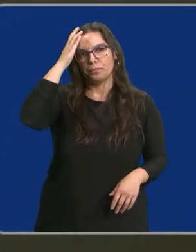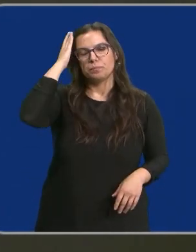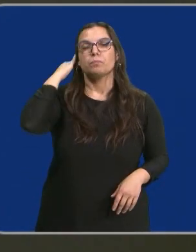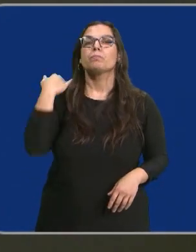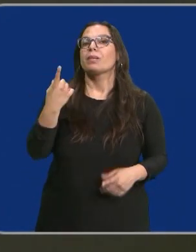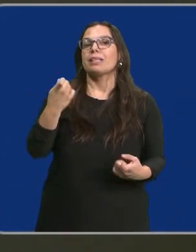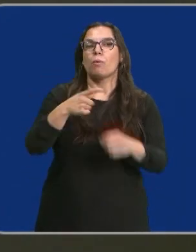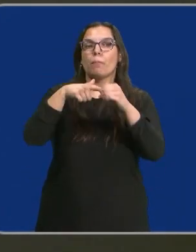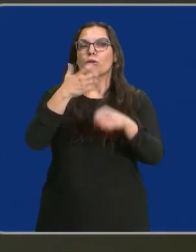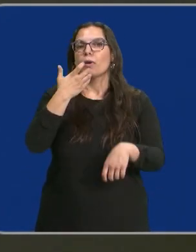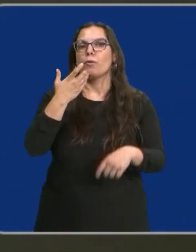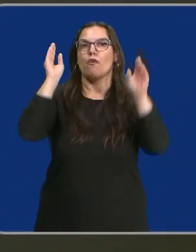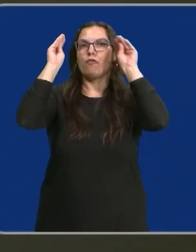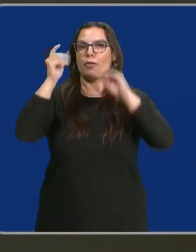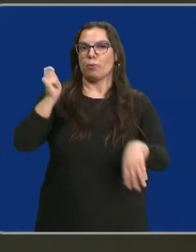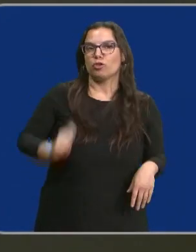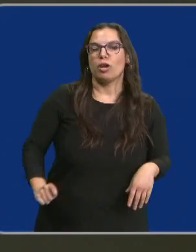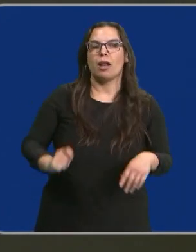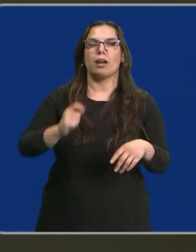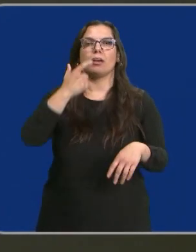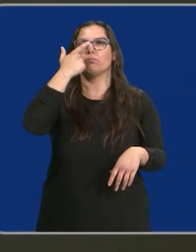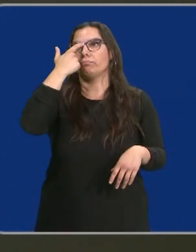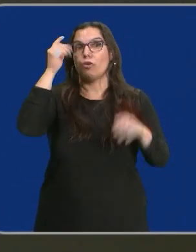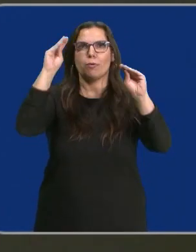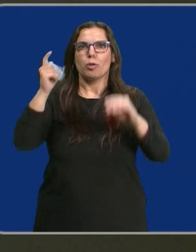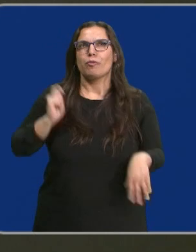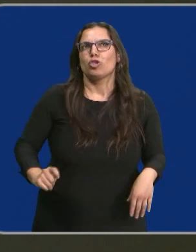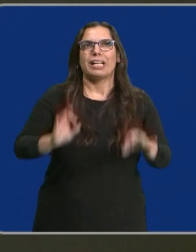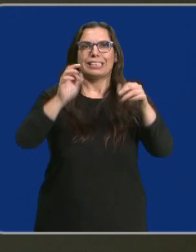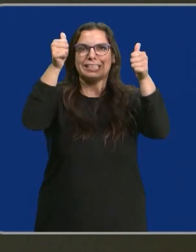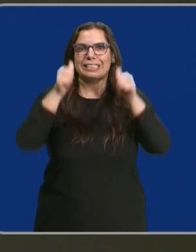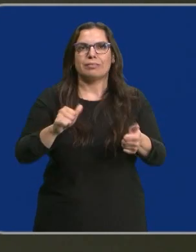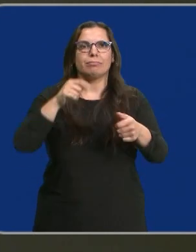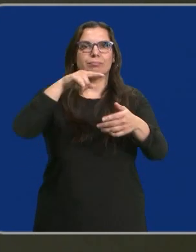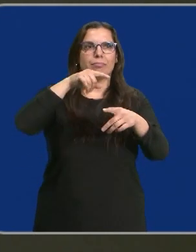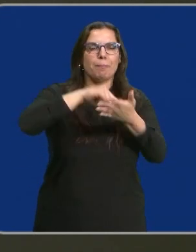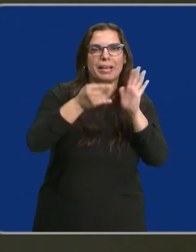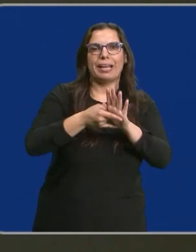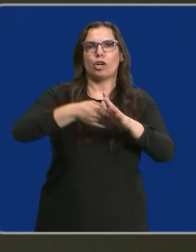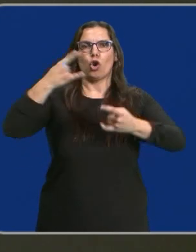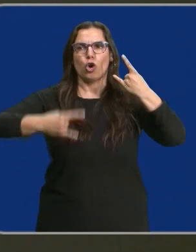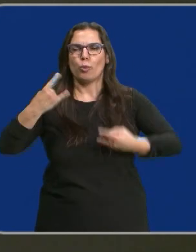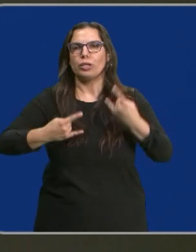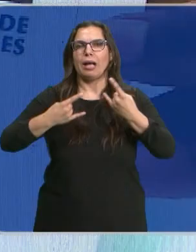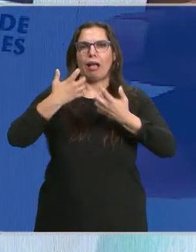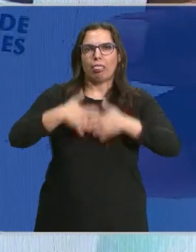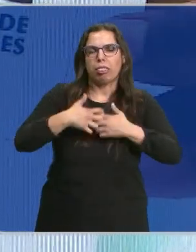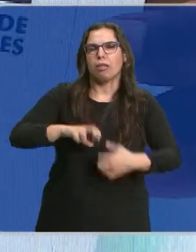necesitamos puestos? Mujeres que hagan formación profesional, formaciones profesionales de mecánicos, robótica, automatistas.